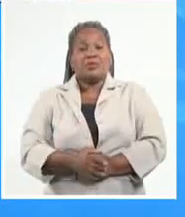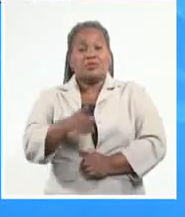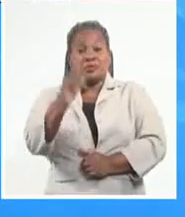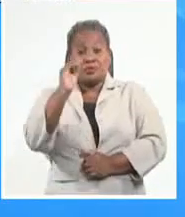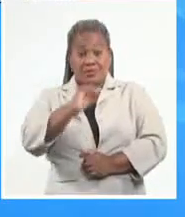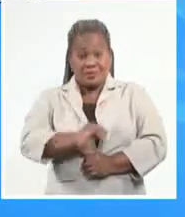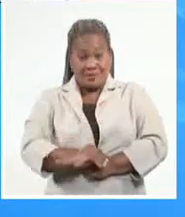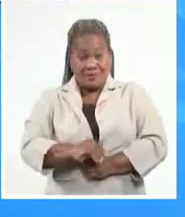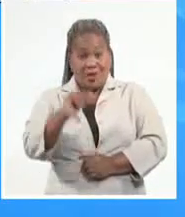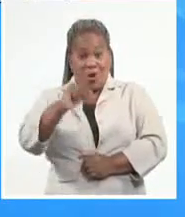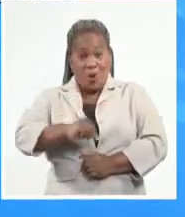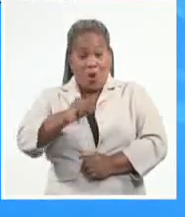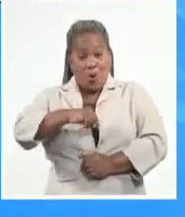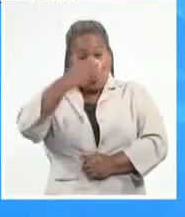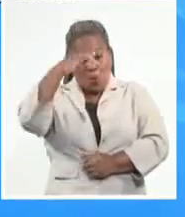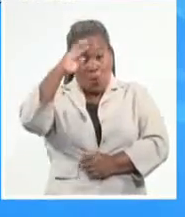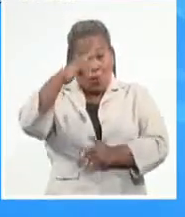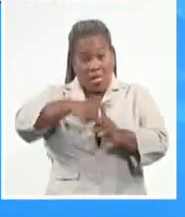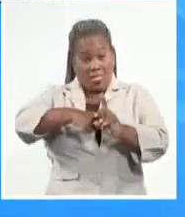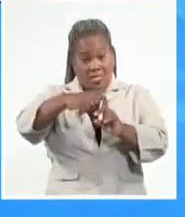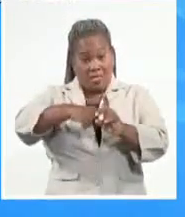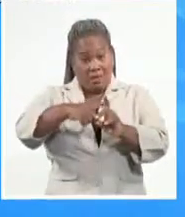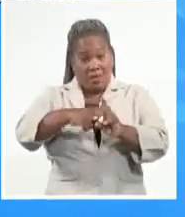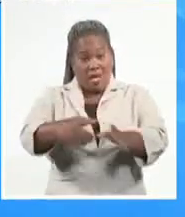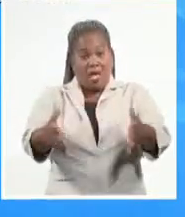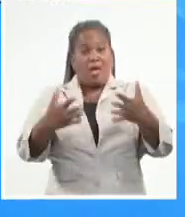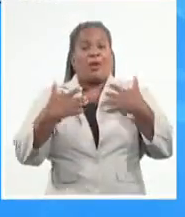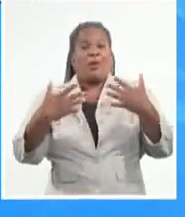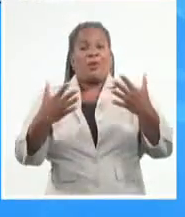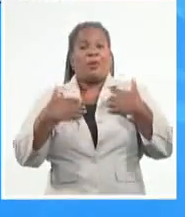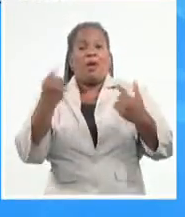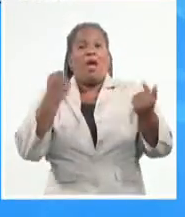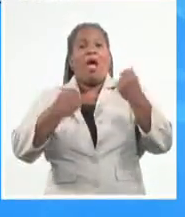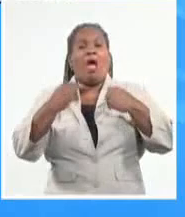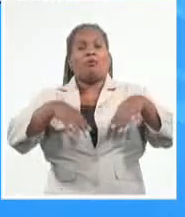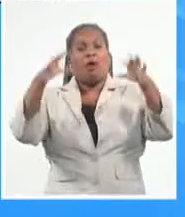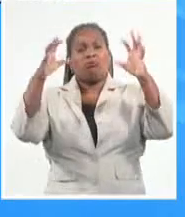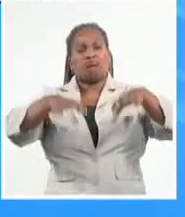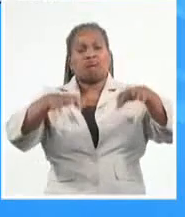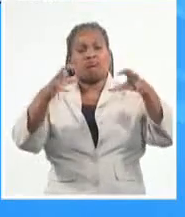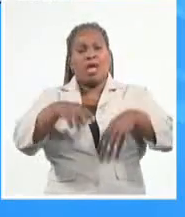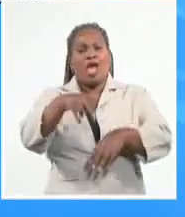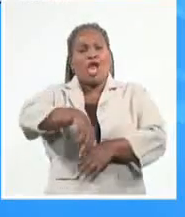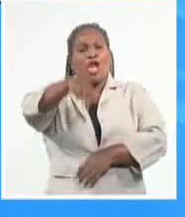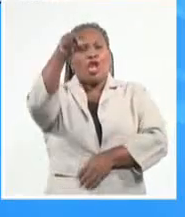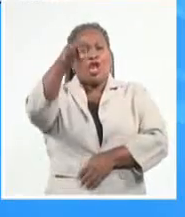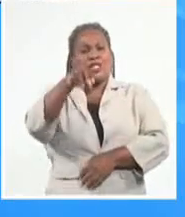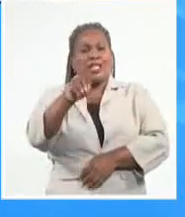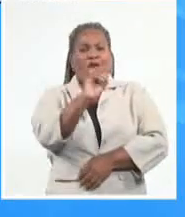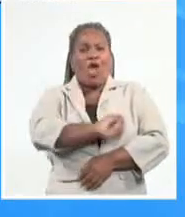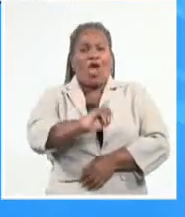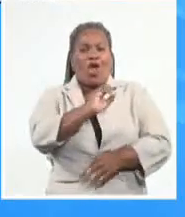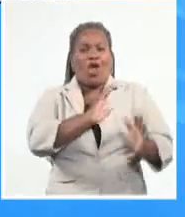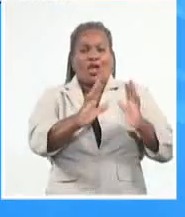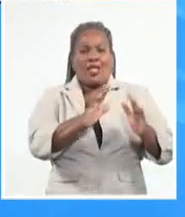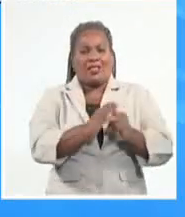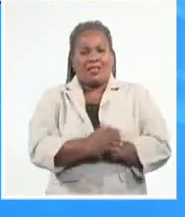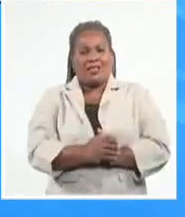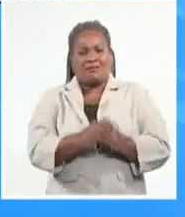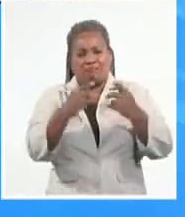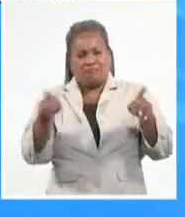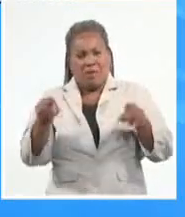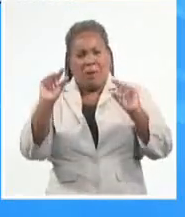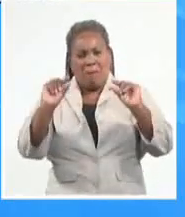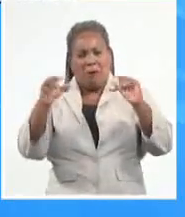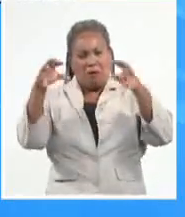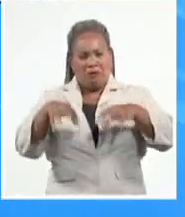una jornada hoy en Cuba de temperaturas cálidas, algunos chubascos de forma ocasional en el norte oriental y escasas lluvias en el resto del país.